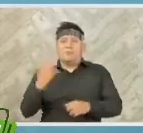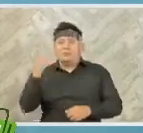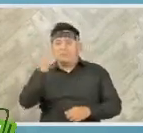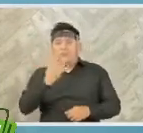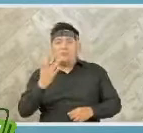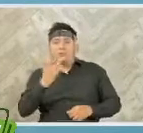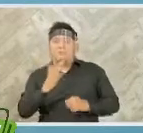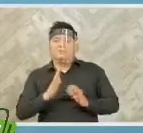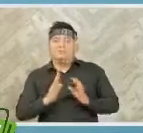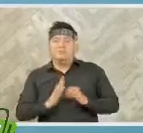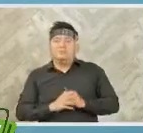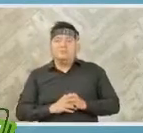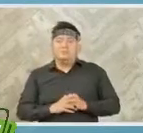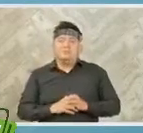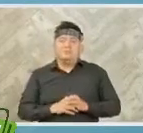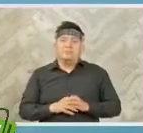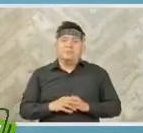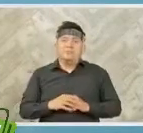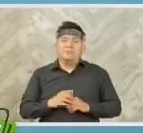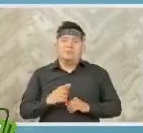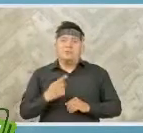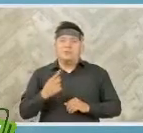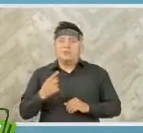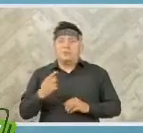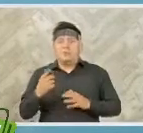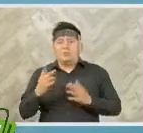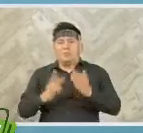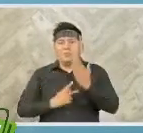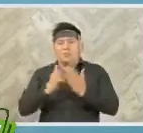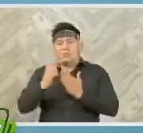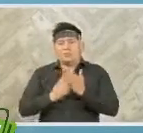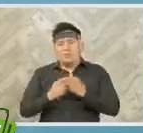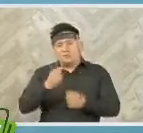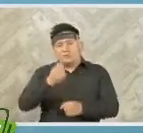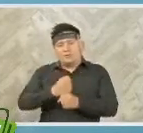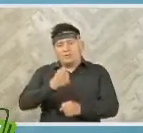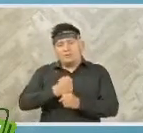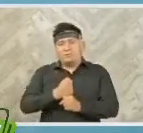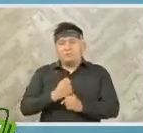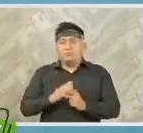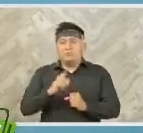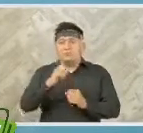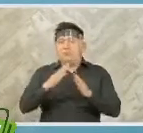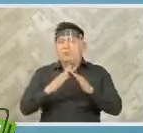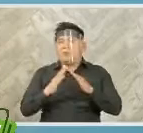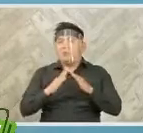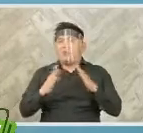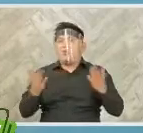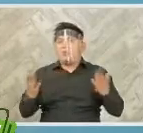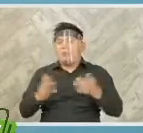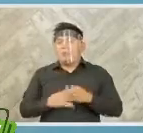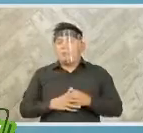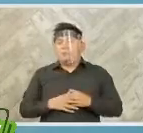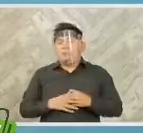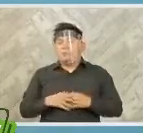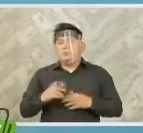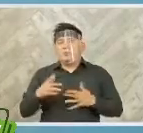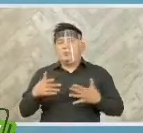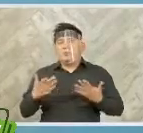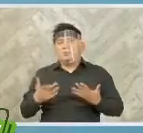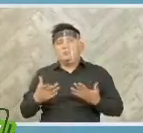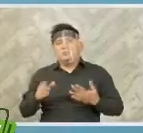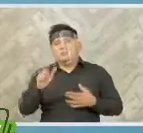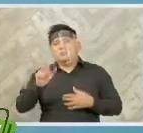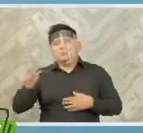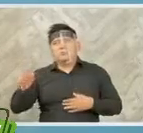que pudimos construir un plan de trabajo que de pronto se preguntarán ustedes en sus casas, bueno, pero ¿cómo participaban las víctimas si